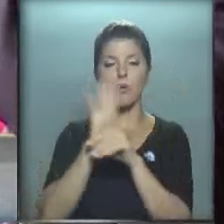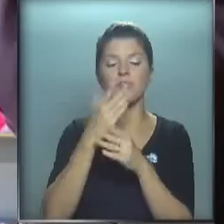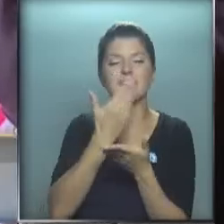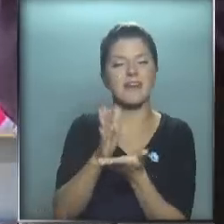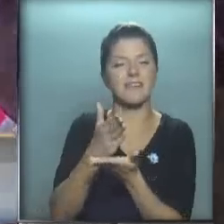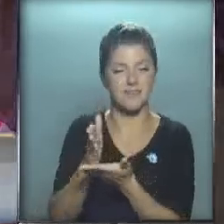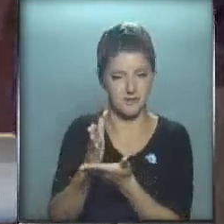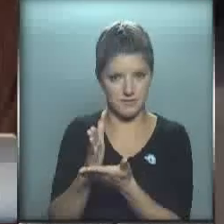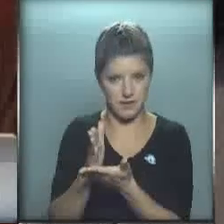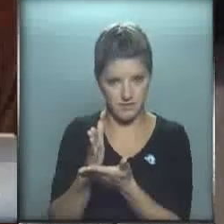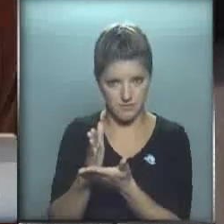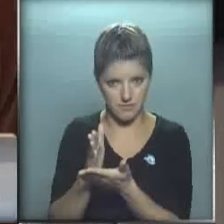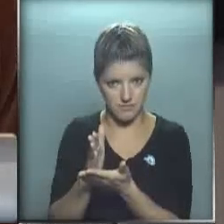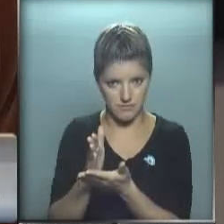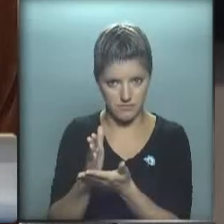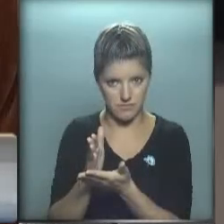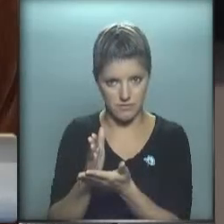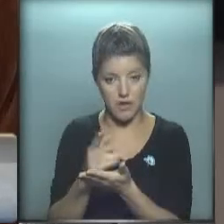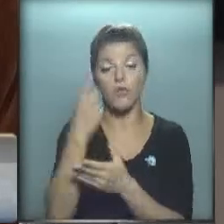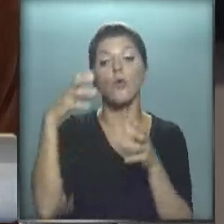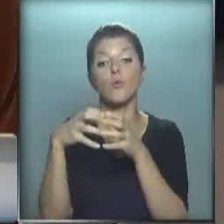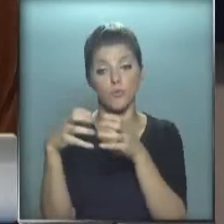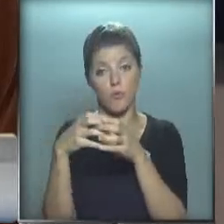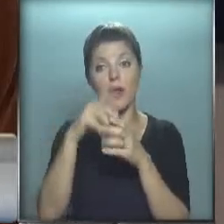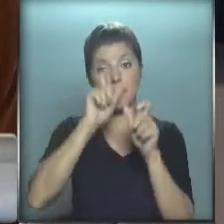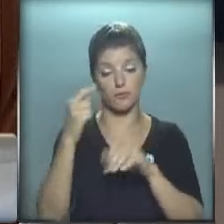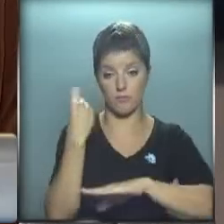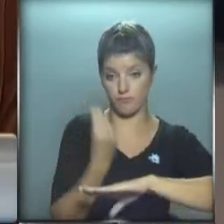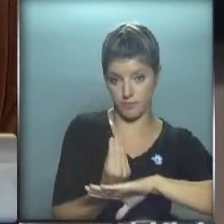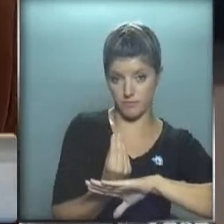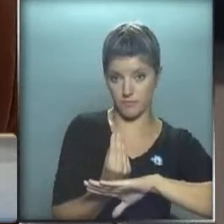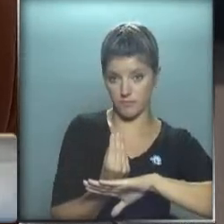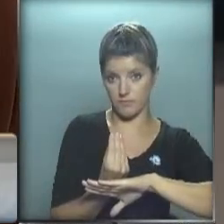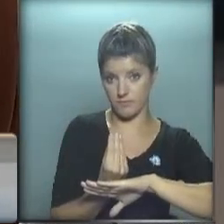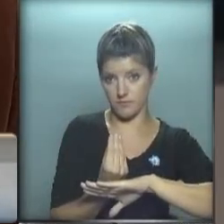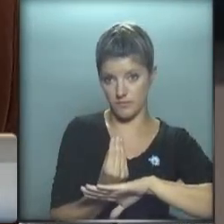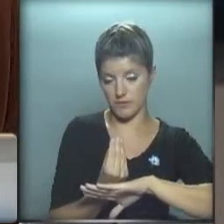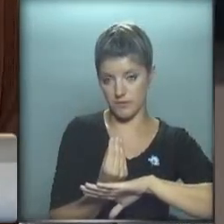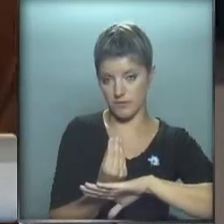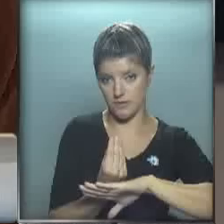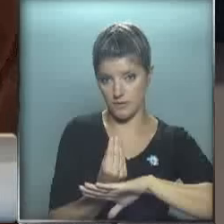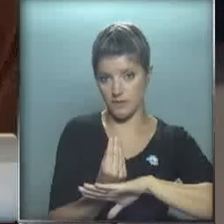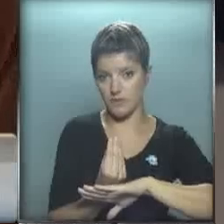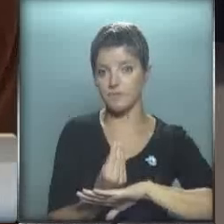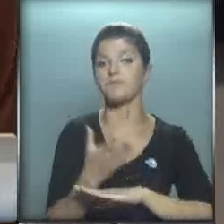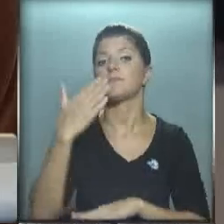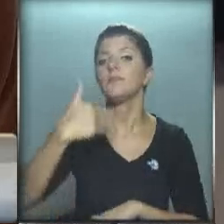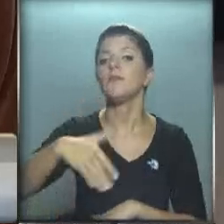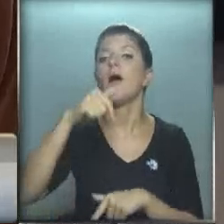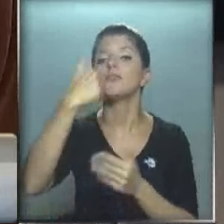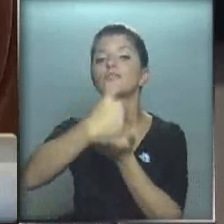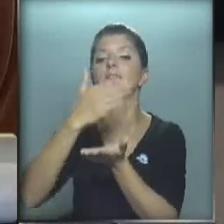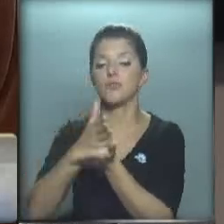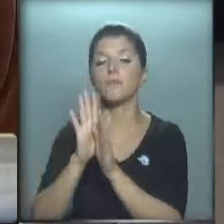eh De parte de una parte de la población que va a capitalizar van a capitalizar estos sectores